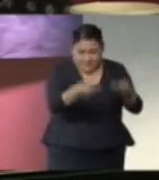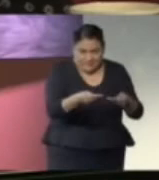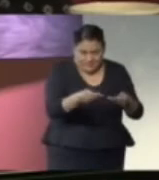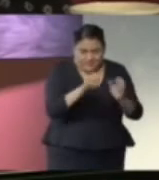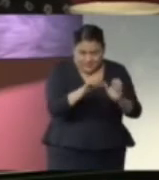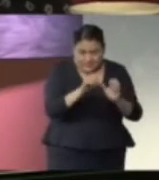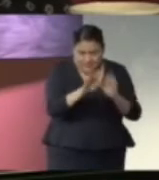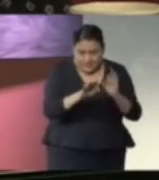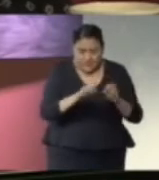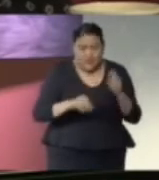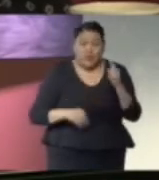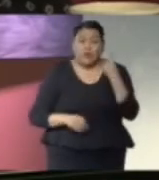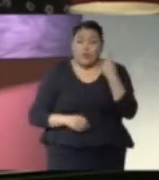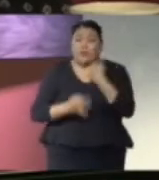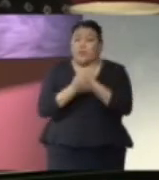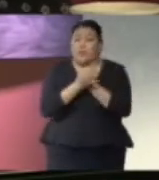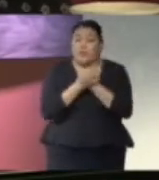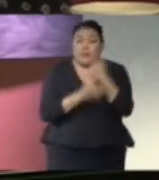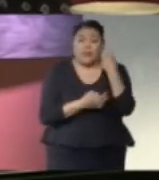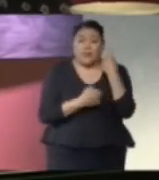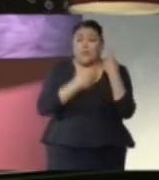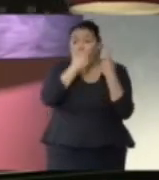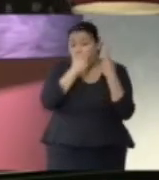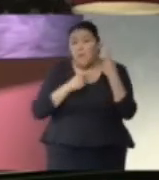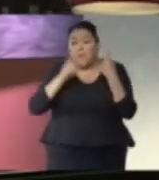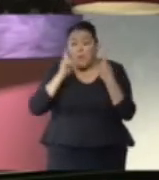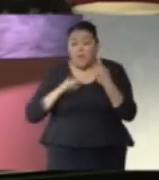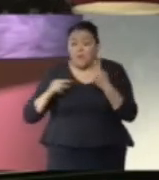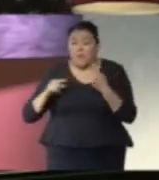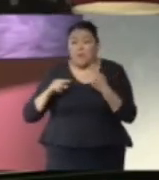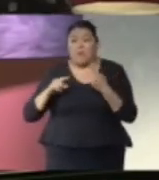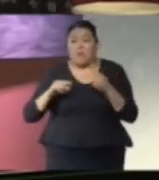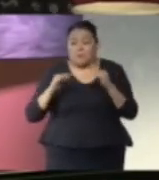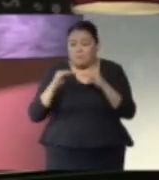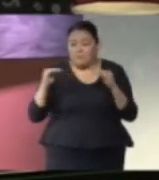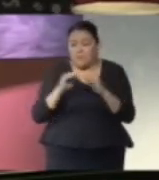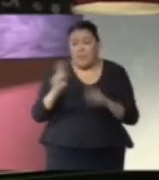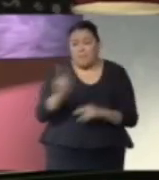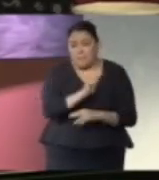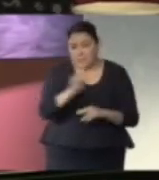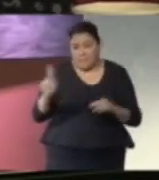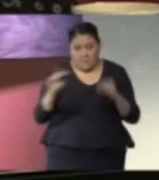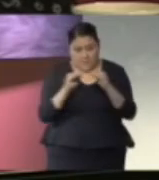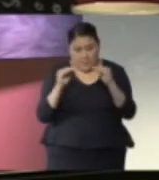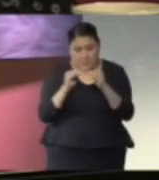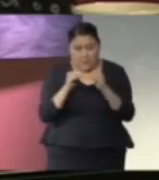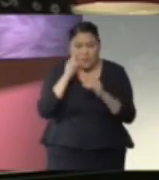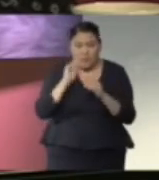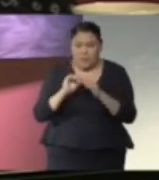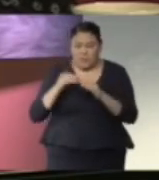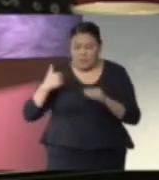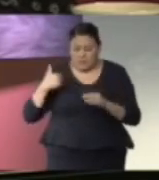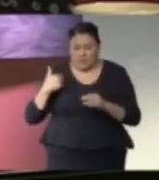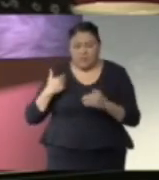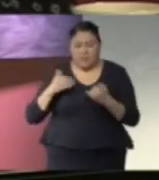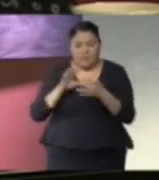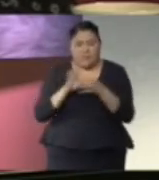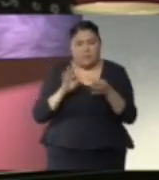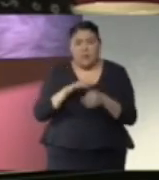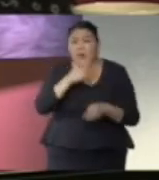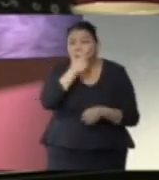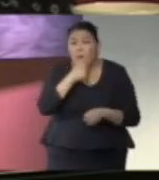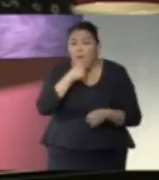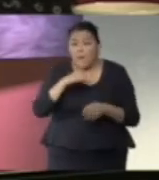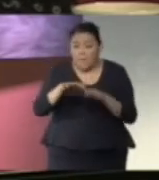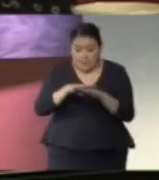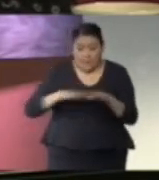es un aspecto en donde hombres y mujeres tienen semejanza, ¿sí? Incluso podemos ver cómo los hombres pudieran